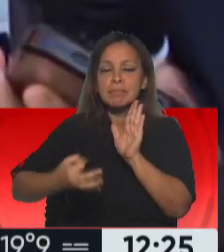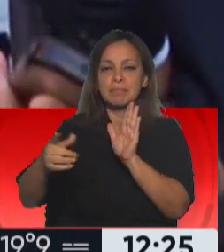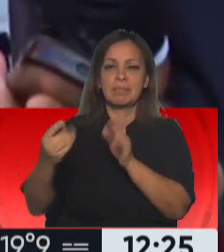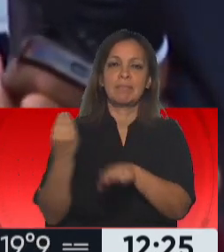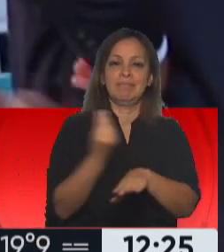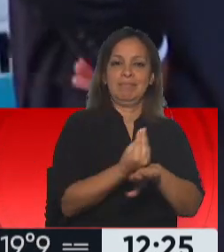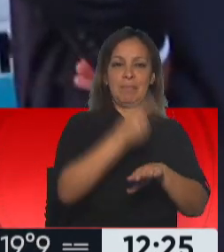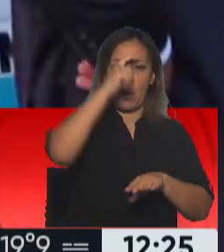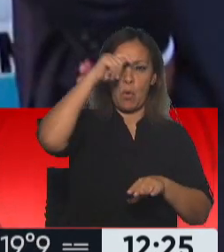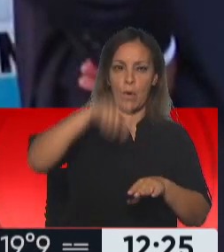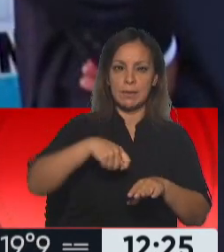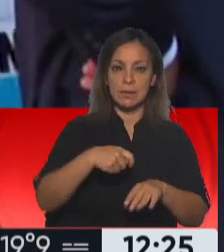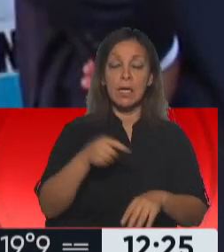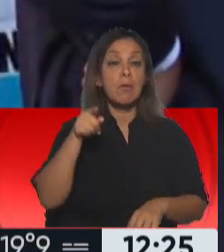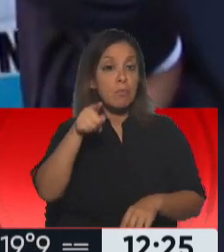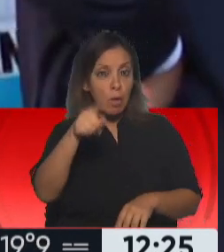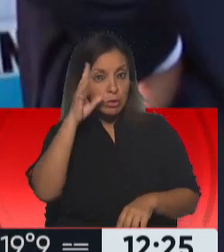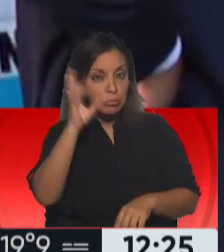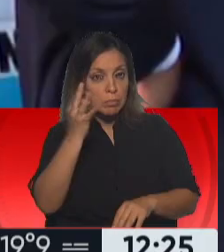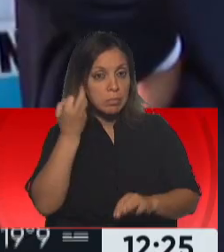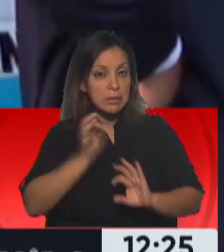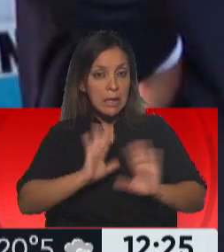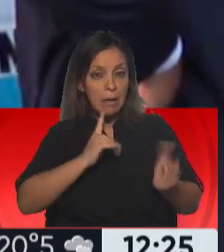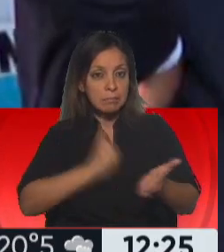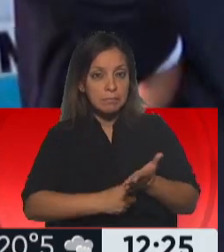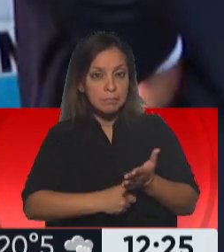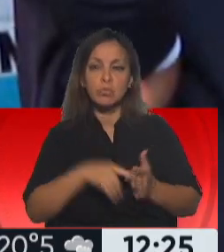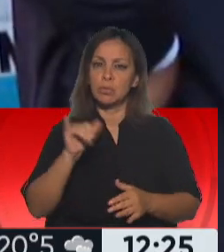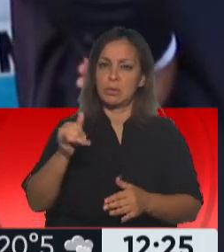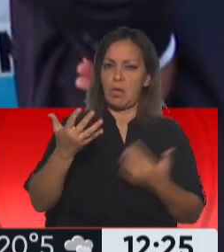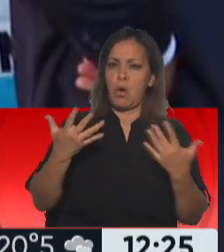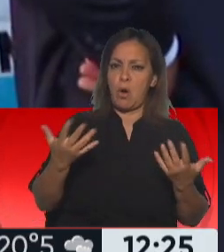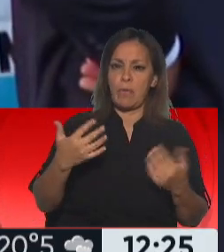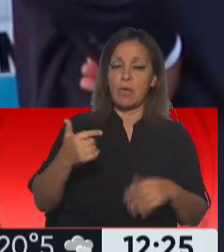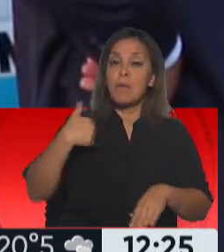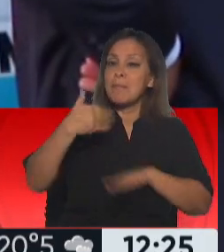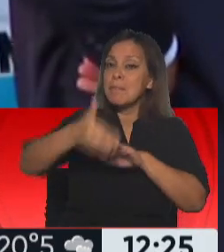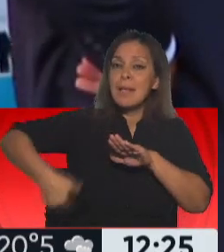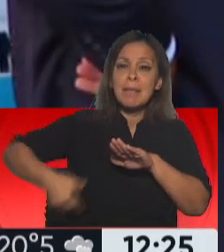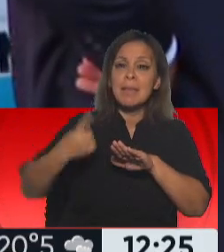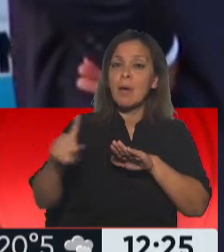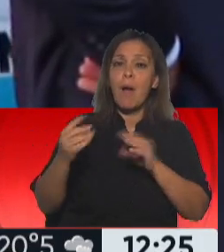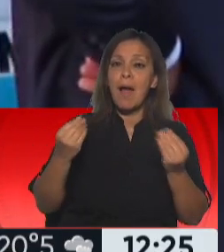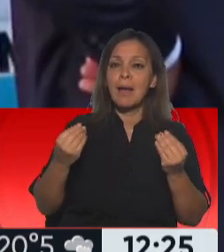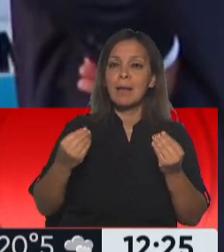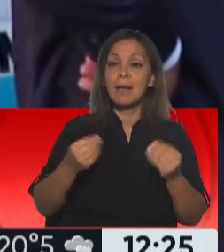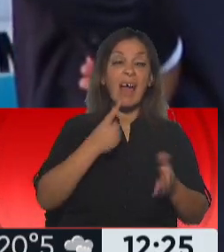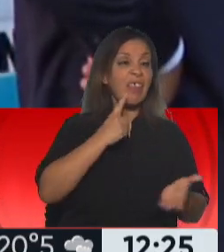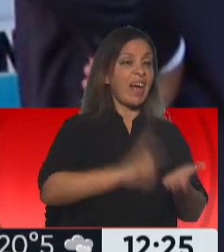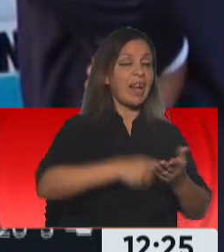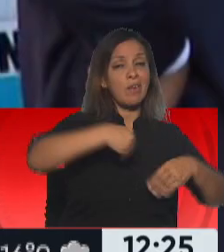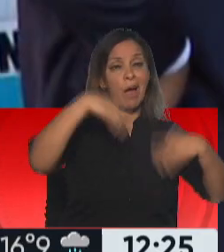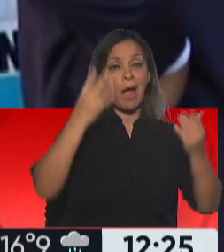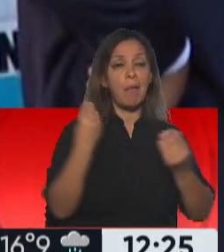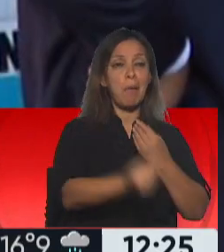postura adoptada? Sí, absolutamente. Yo siempre dije que mi límite era la designación de jueces por decreto.